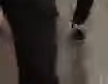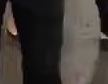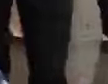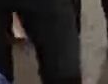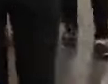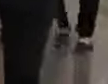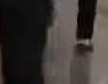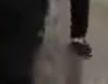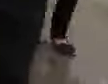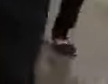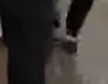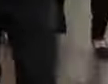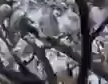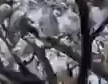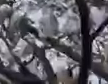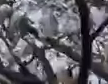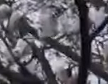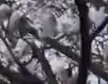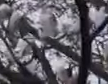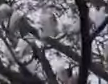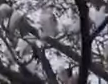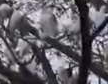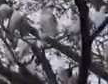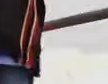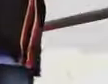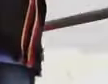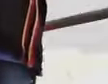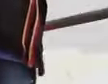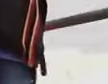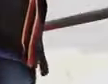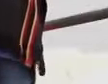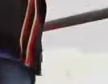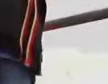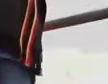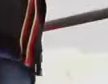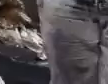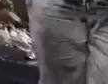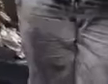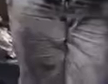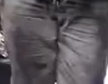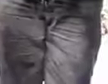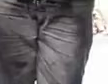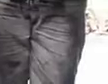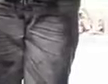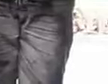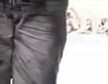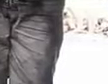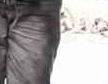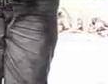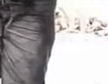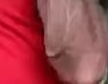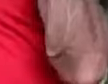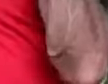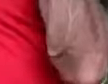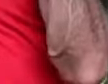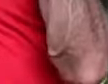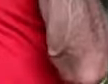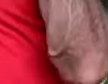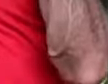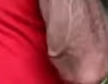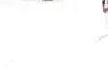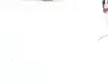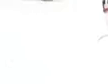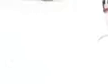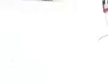Sangre Casanare, gloria inmortal, eres el sendero de la libertad.